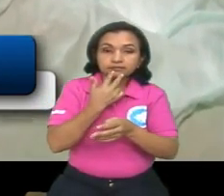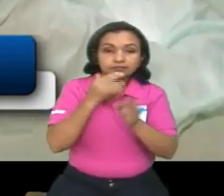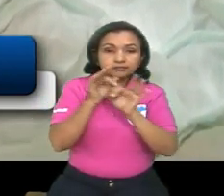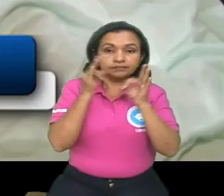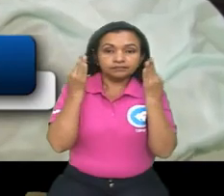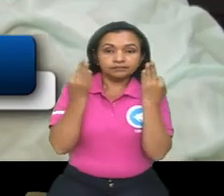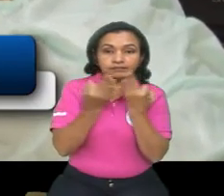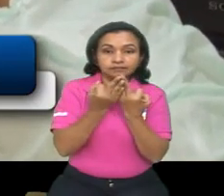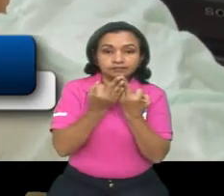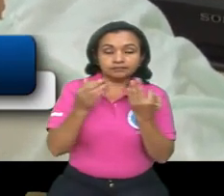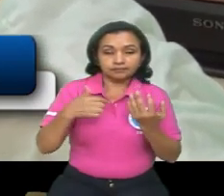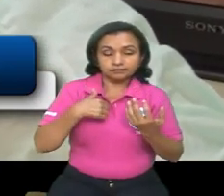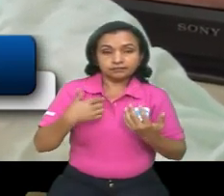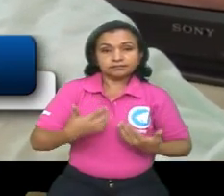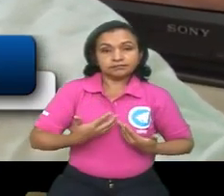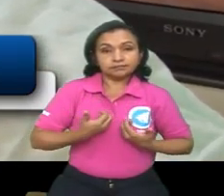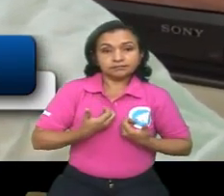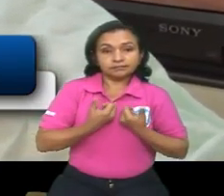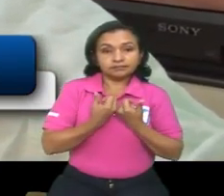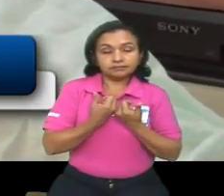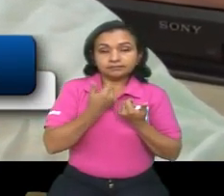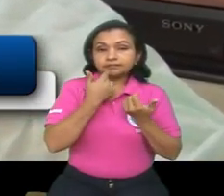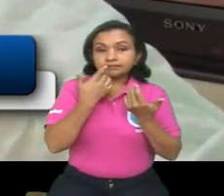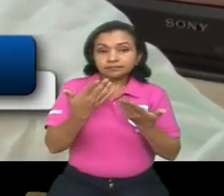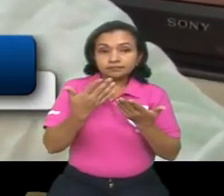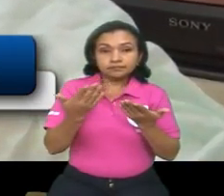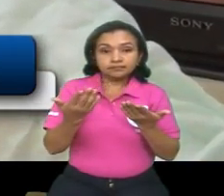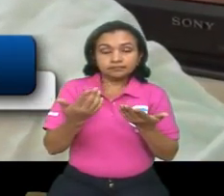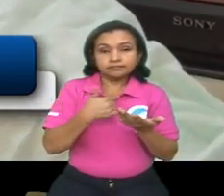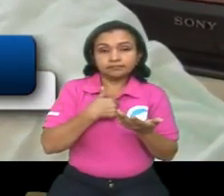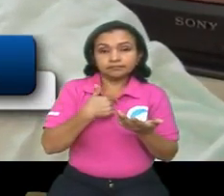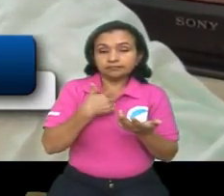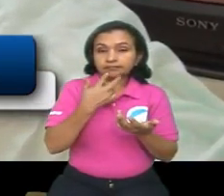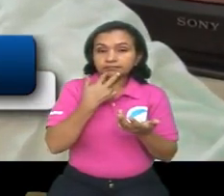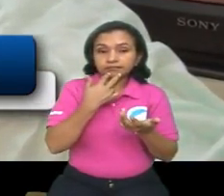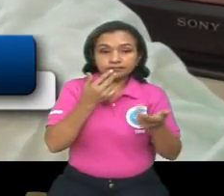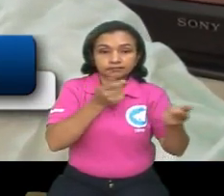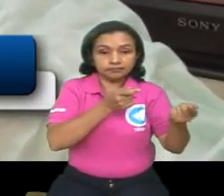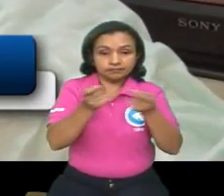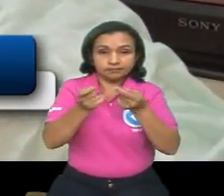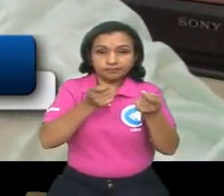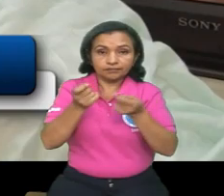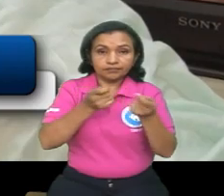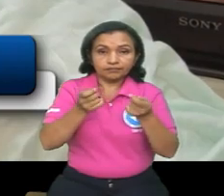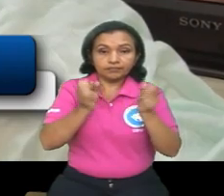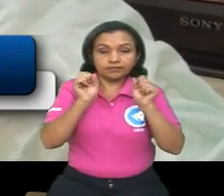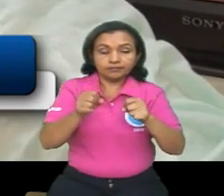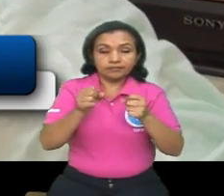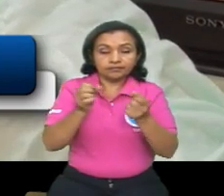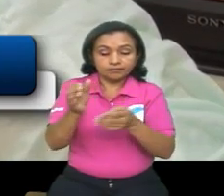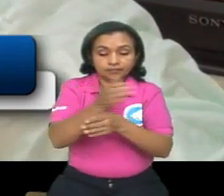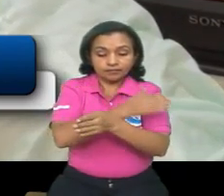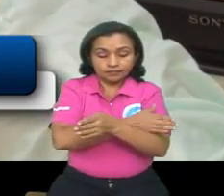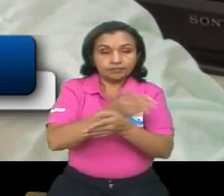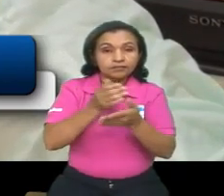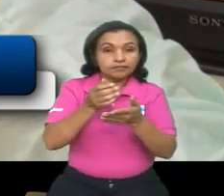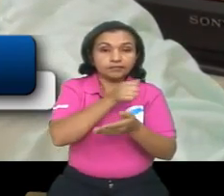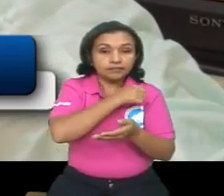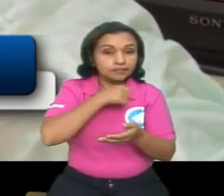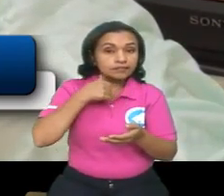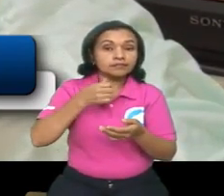a tener cáncer cervicouterino. ¿Por qué? Porque no tuve este proceso en el cual me pudieron hacer un diagnóstico temprano de una